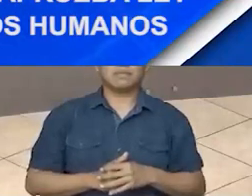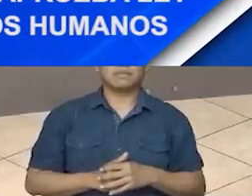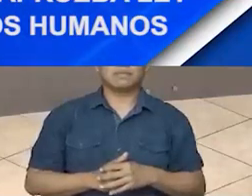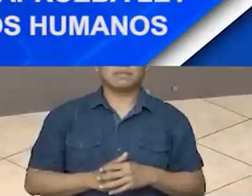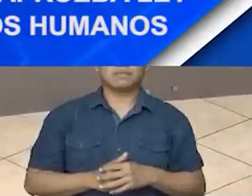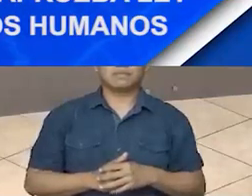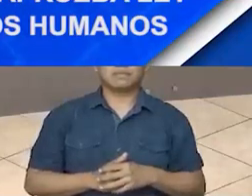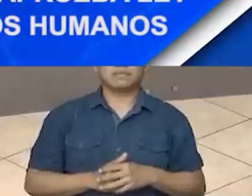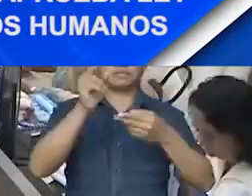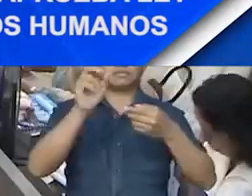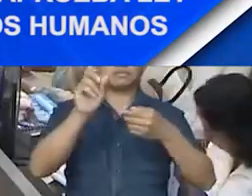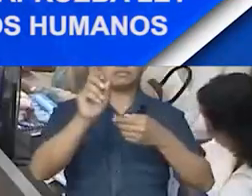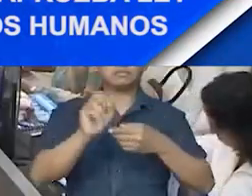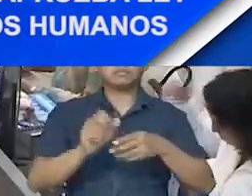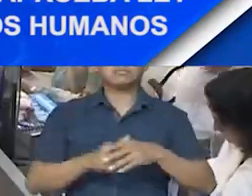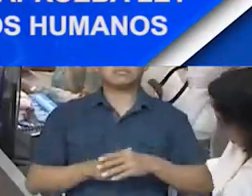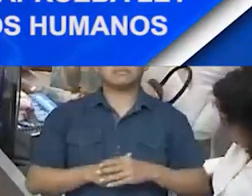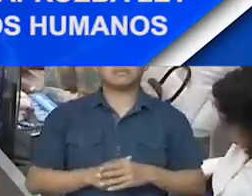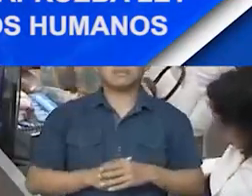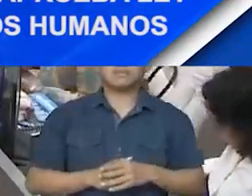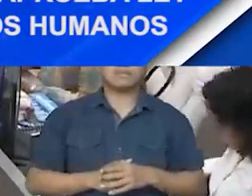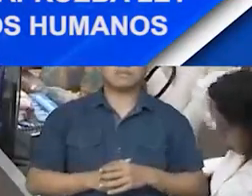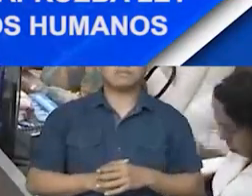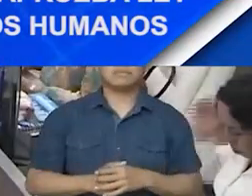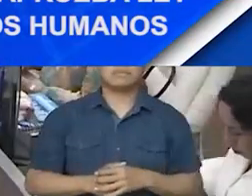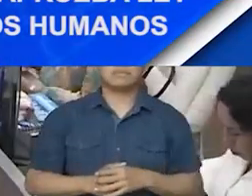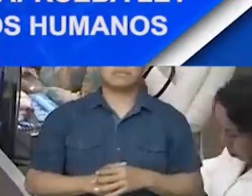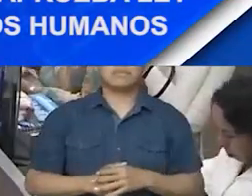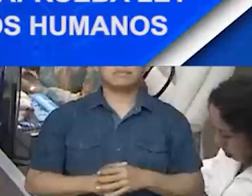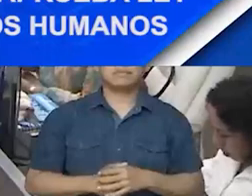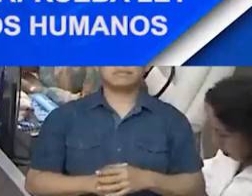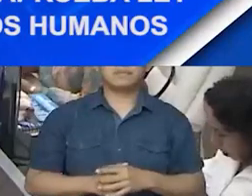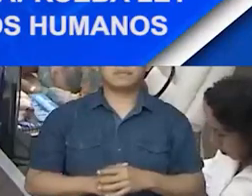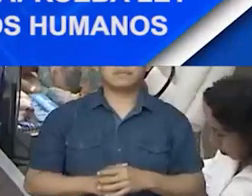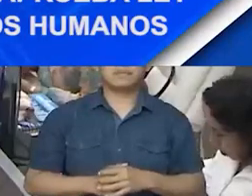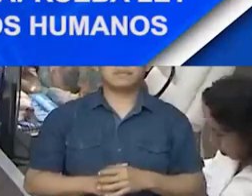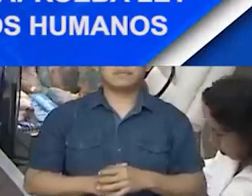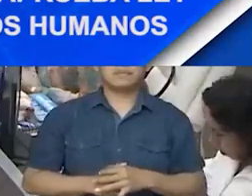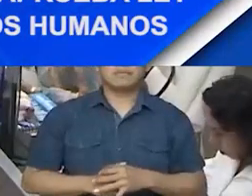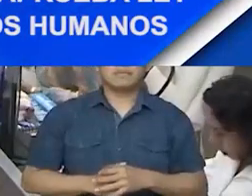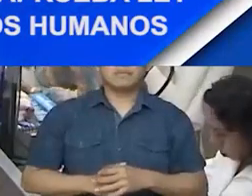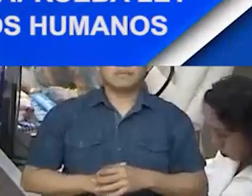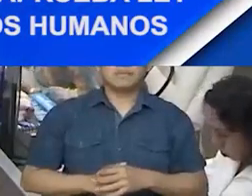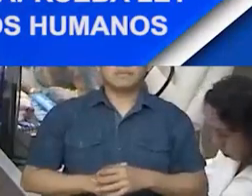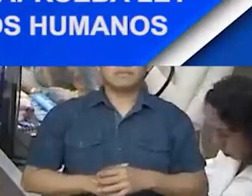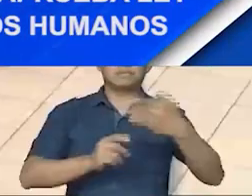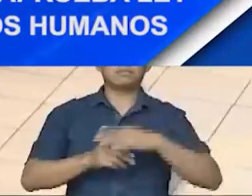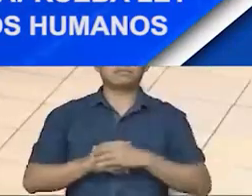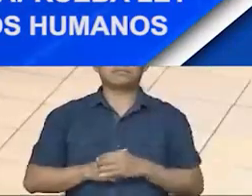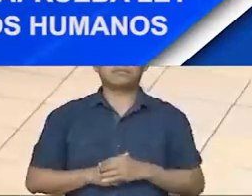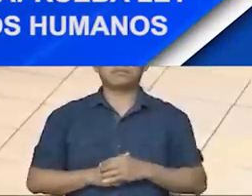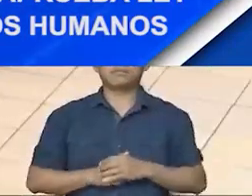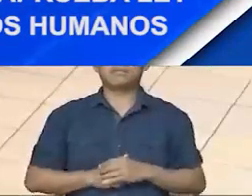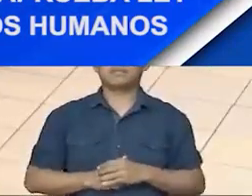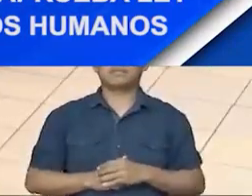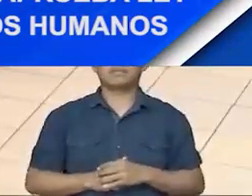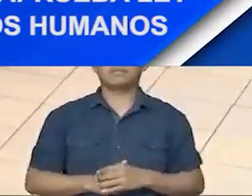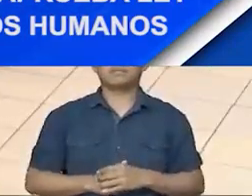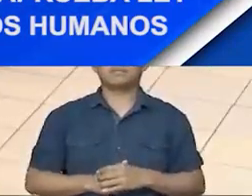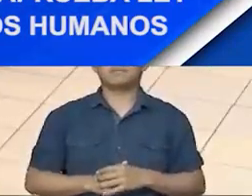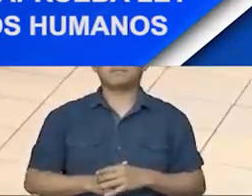de los Derechos Humanos como ente sin solución de continuidad de la Procuraduría de la Defensa de los Derechos